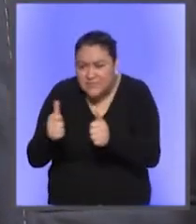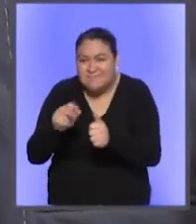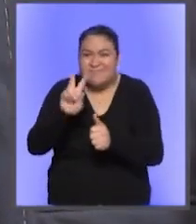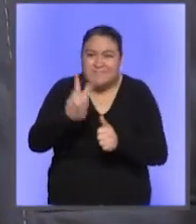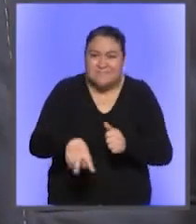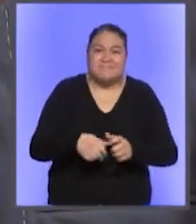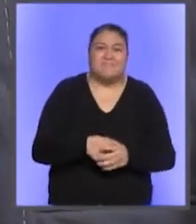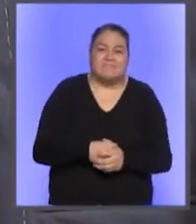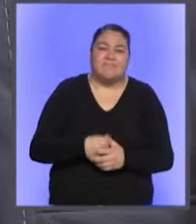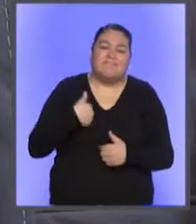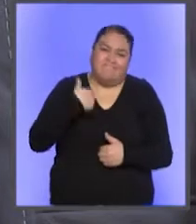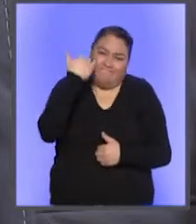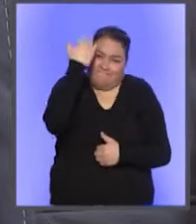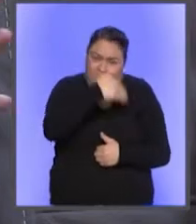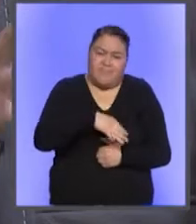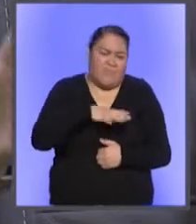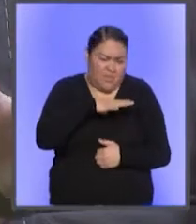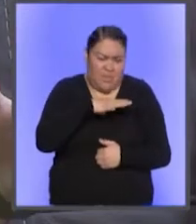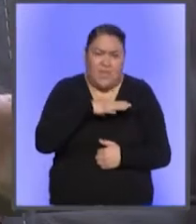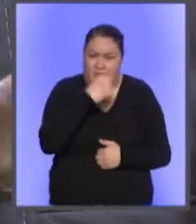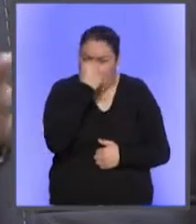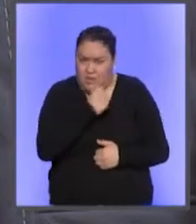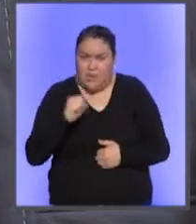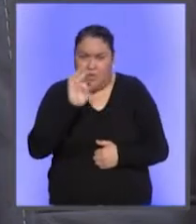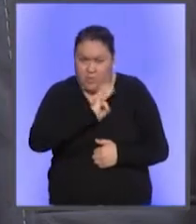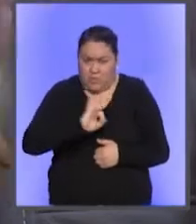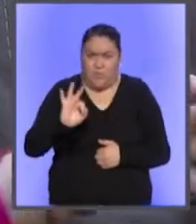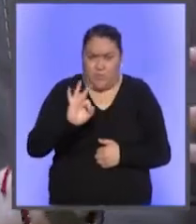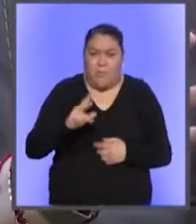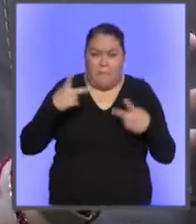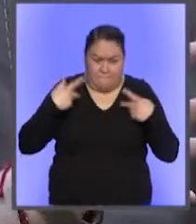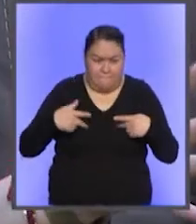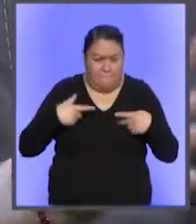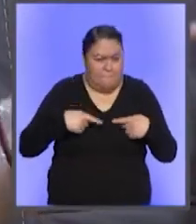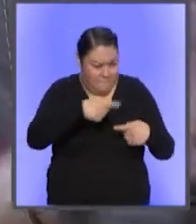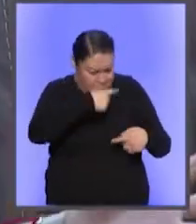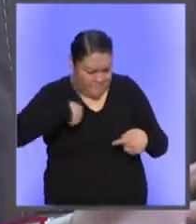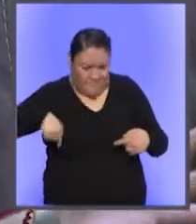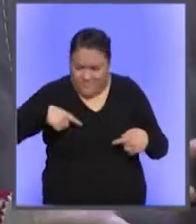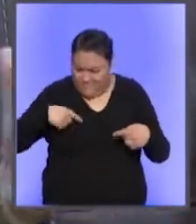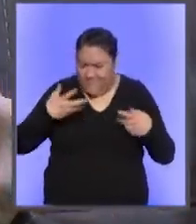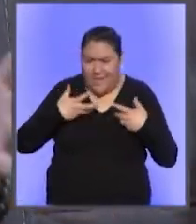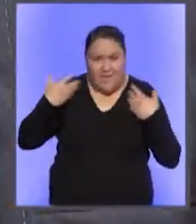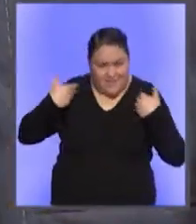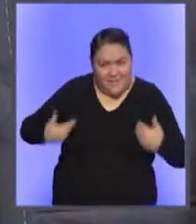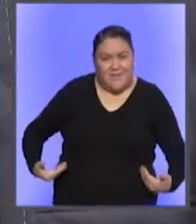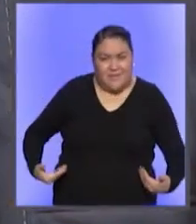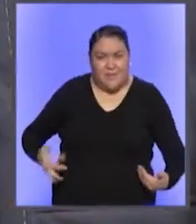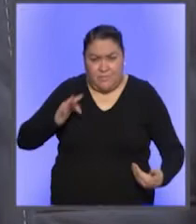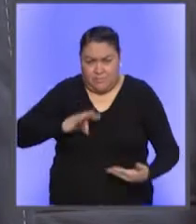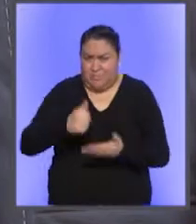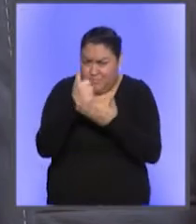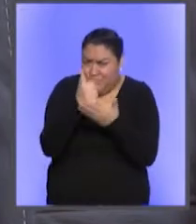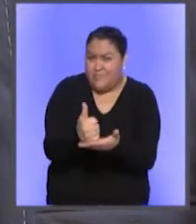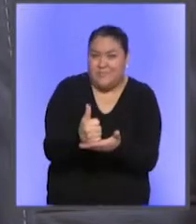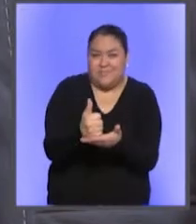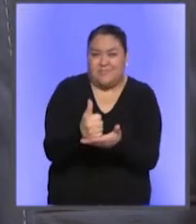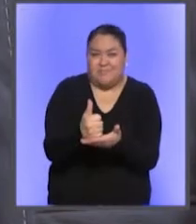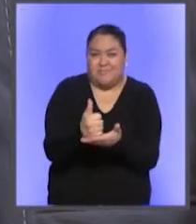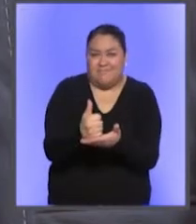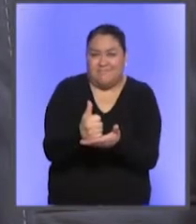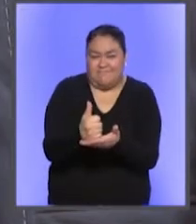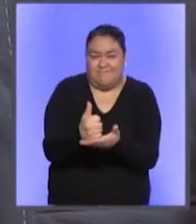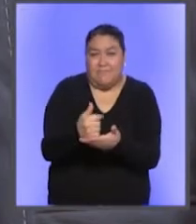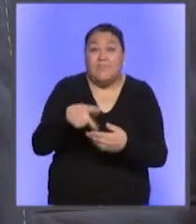así que me parece que las herramientas las tenemos el material humano Aquí estamos y y me parece que